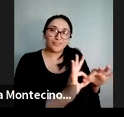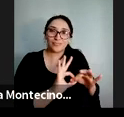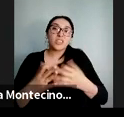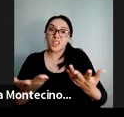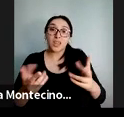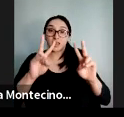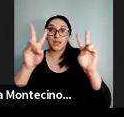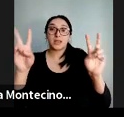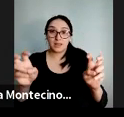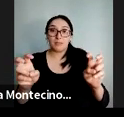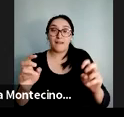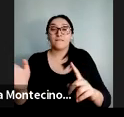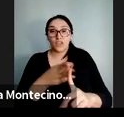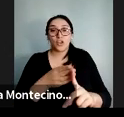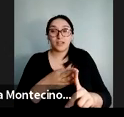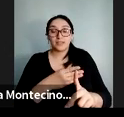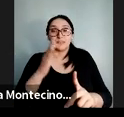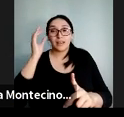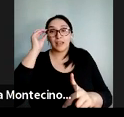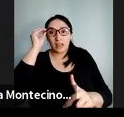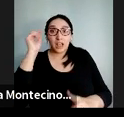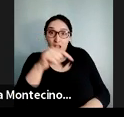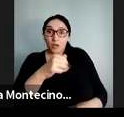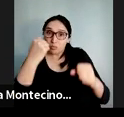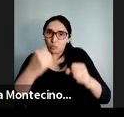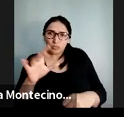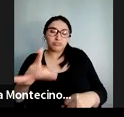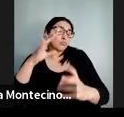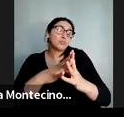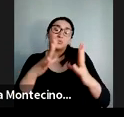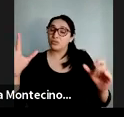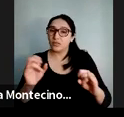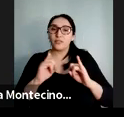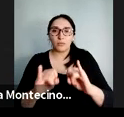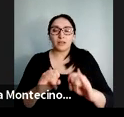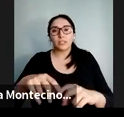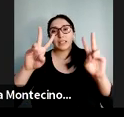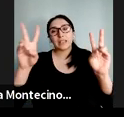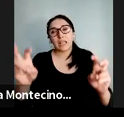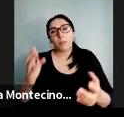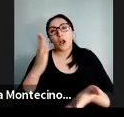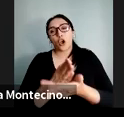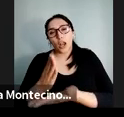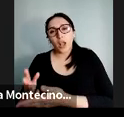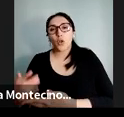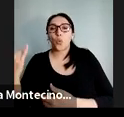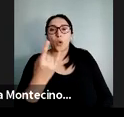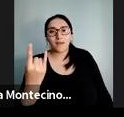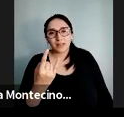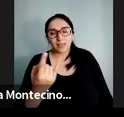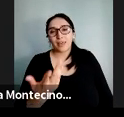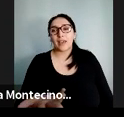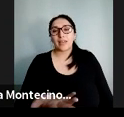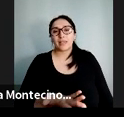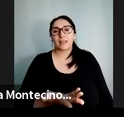este tipo de violencias, y ahí van a poder encontrar mucha información también para abordar este tema en los colegios, en las universidades,